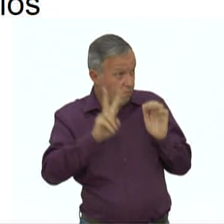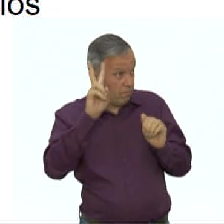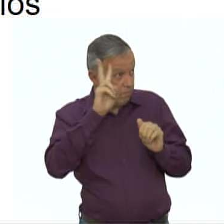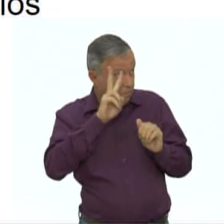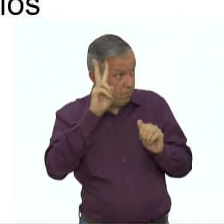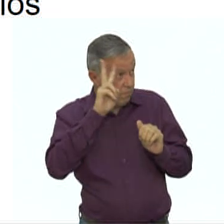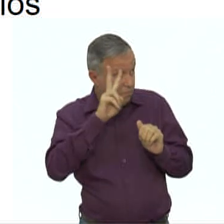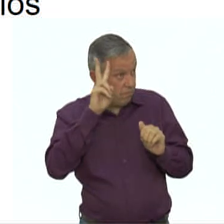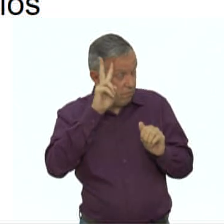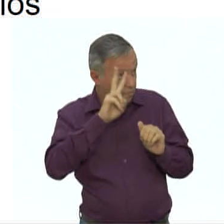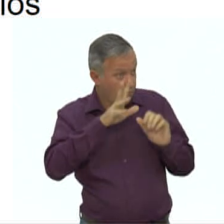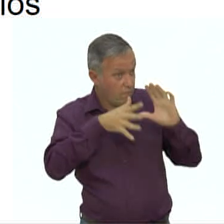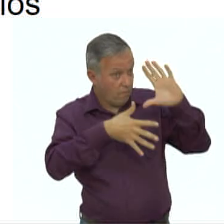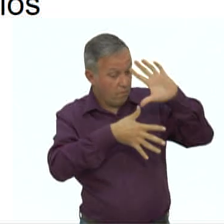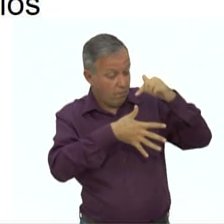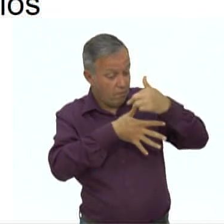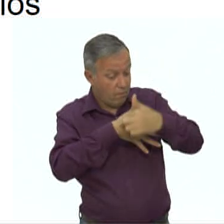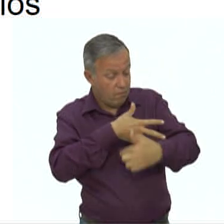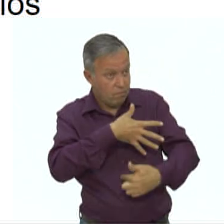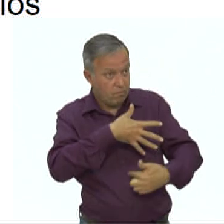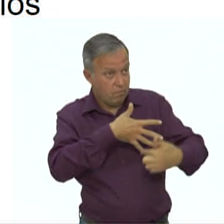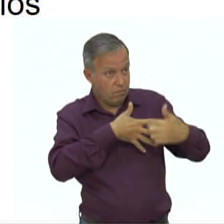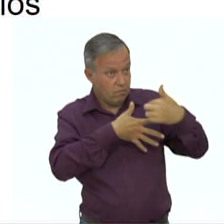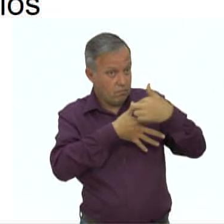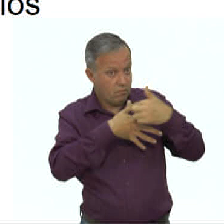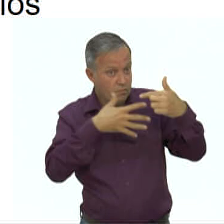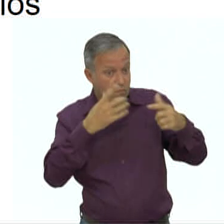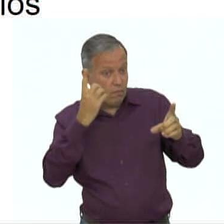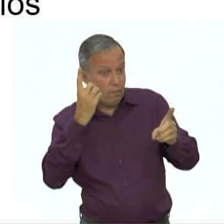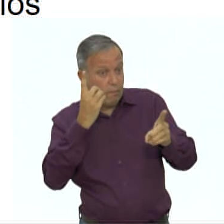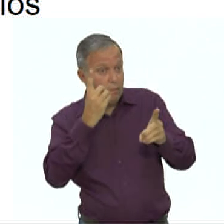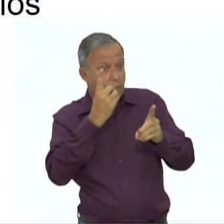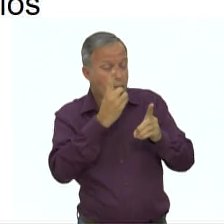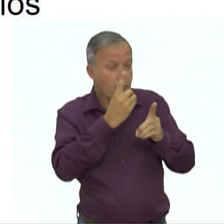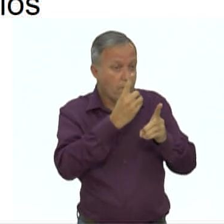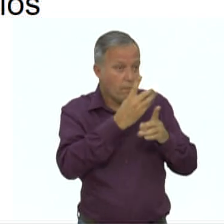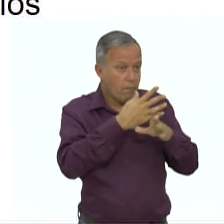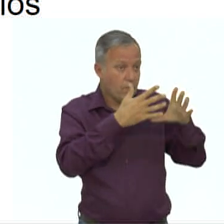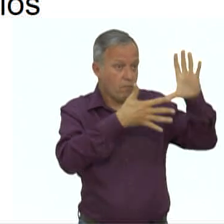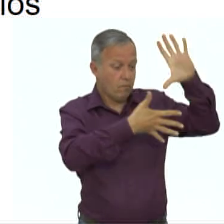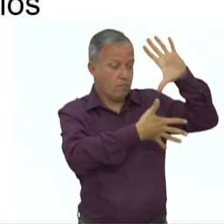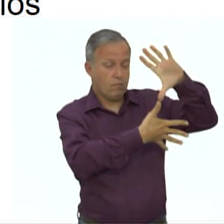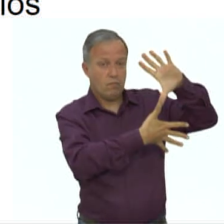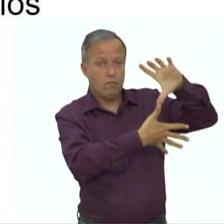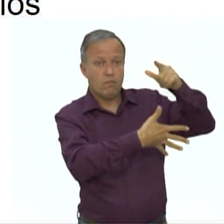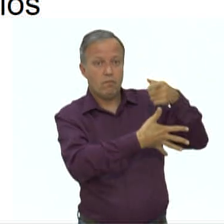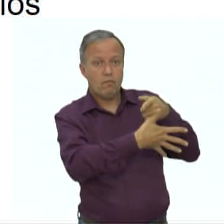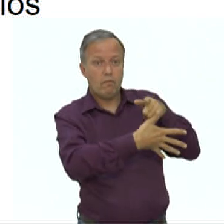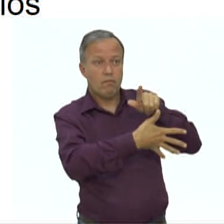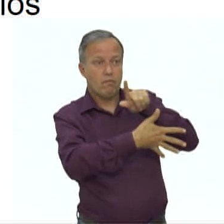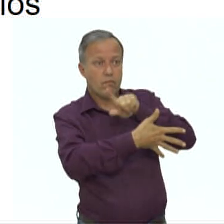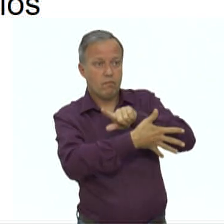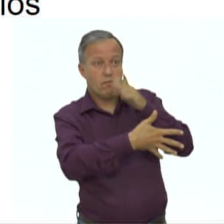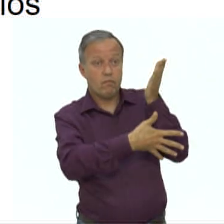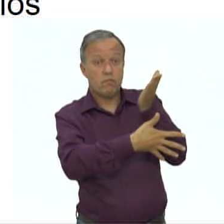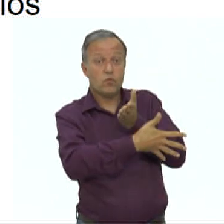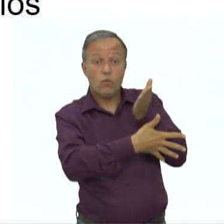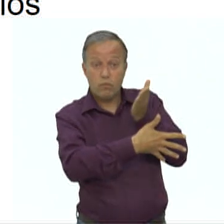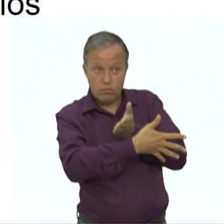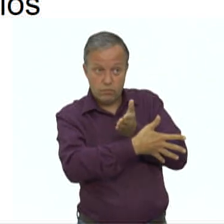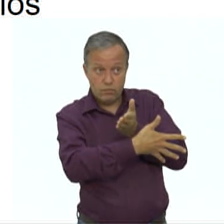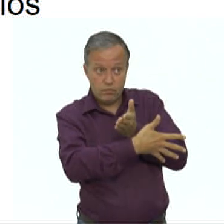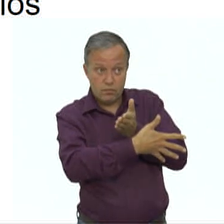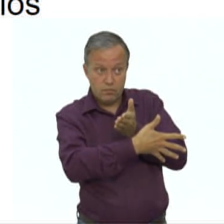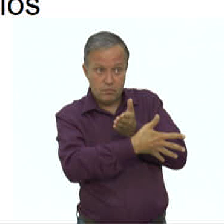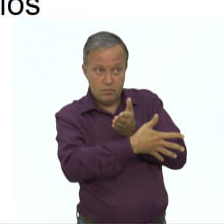de Latinoamérica desde el descubrimiento de América hasta nuestros días. Y